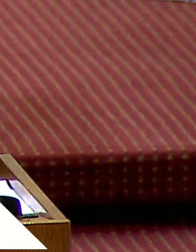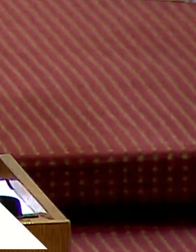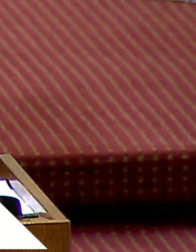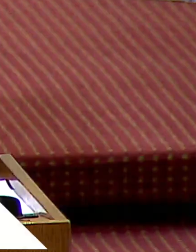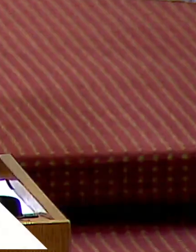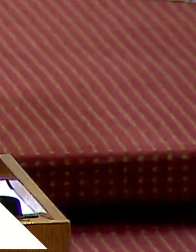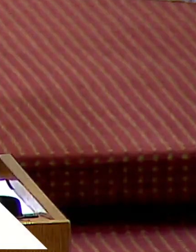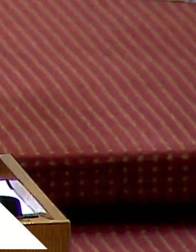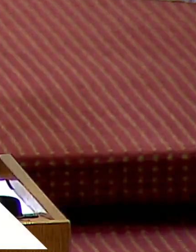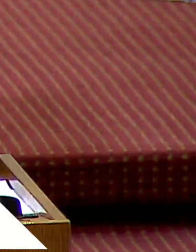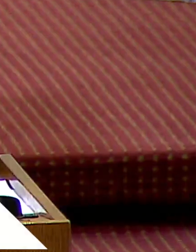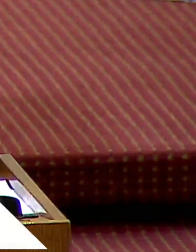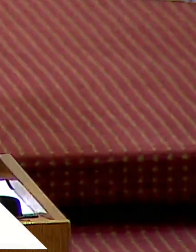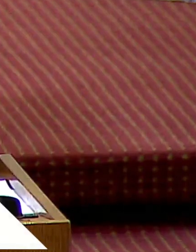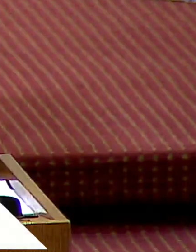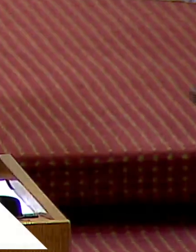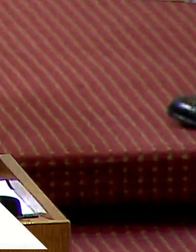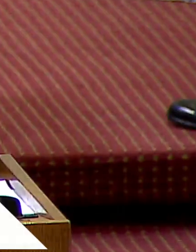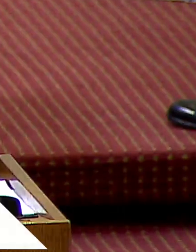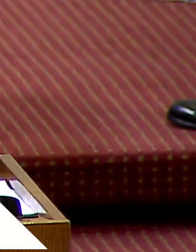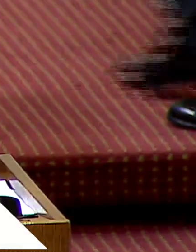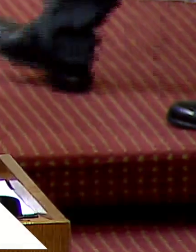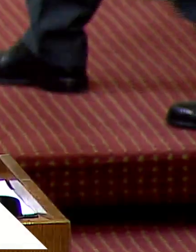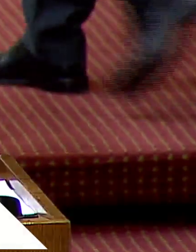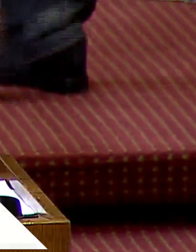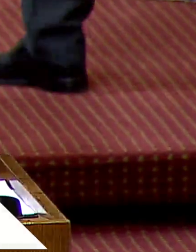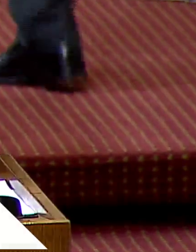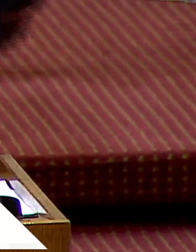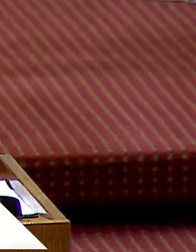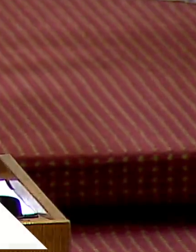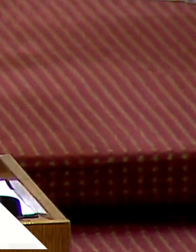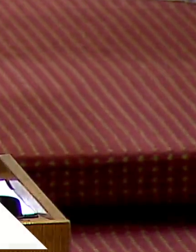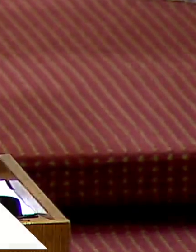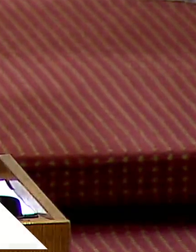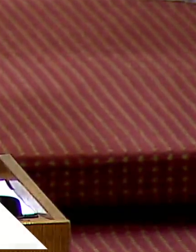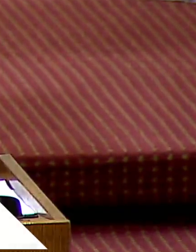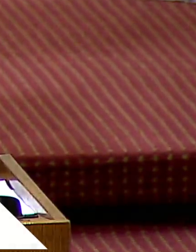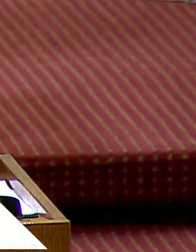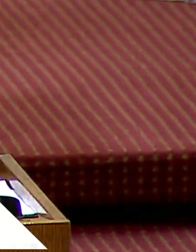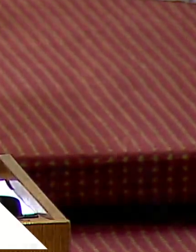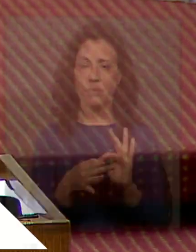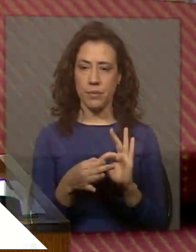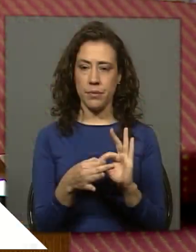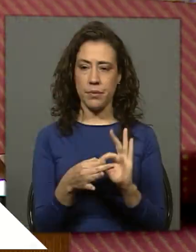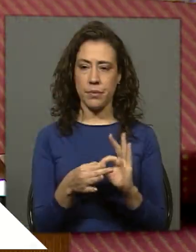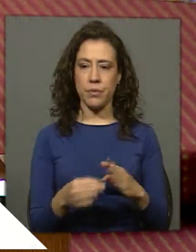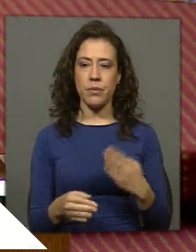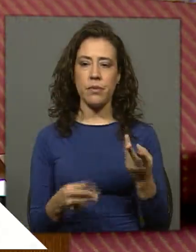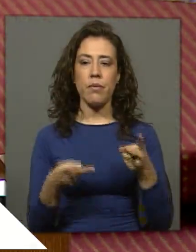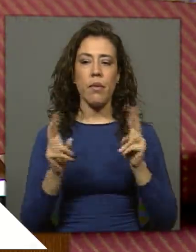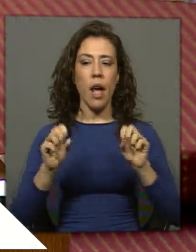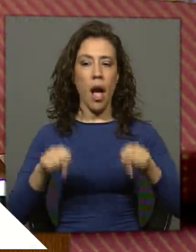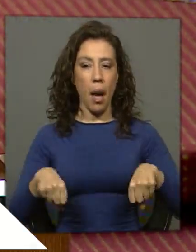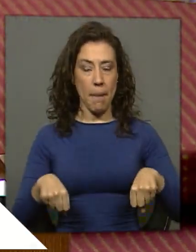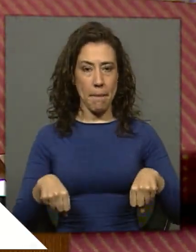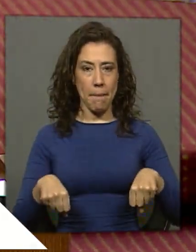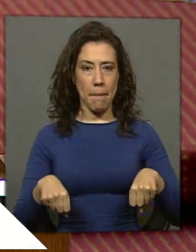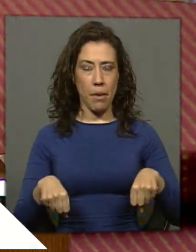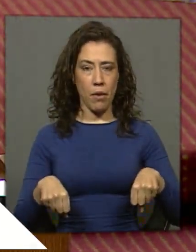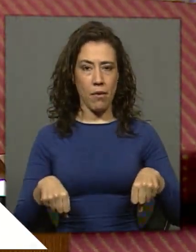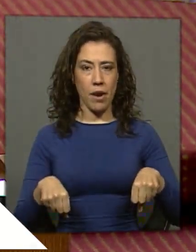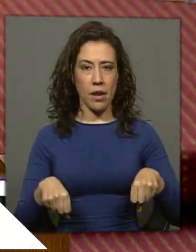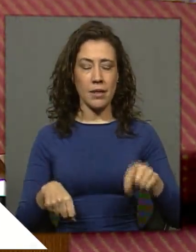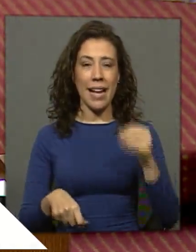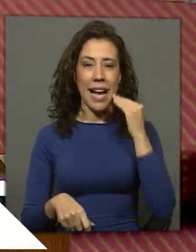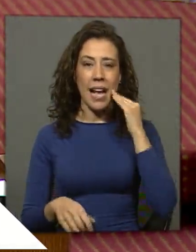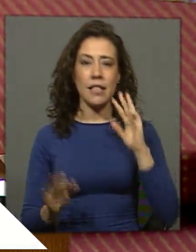en mejores condiciones. Se trata de un logro asociado a un beneficio que según entiendo llegarán a aprobarse y llegar a aprobarse a